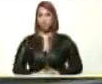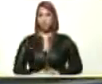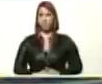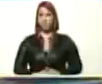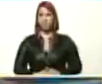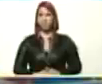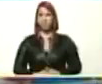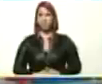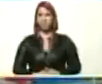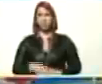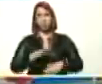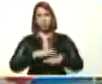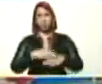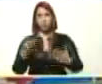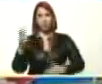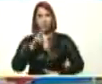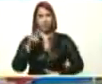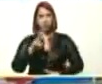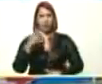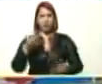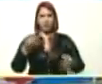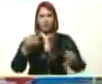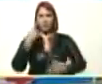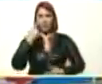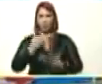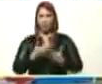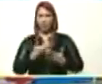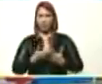porque los venezolanos siempre estamos pendientes de eso, ¿no?